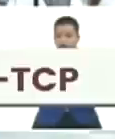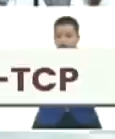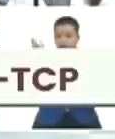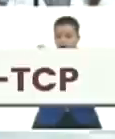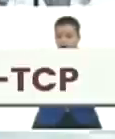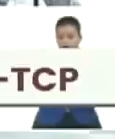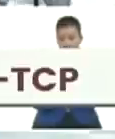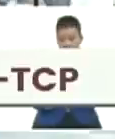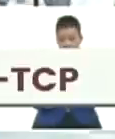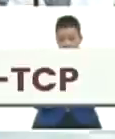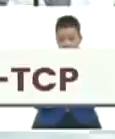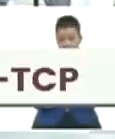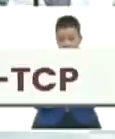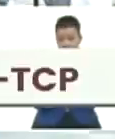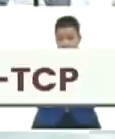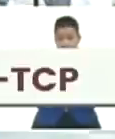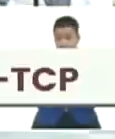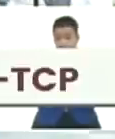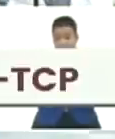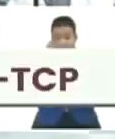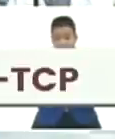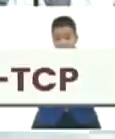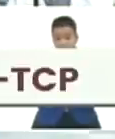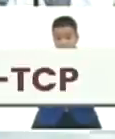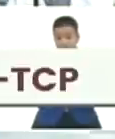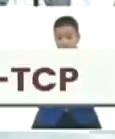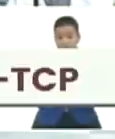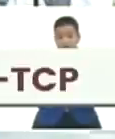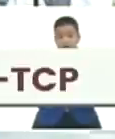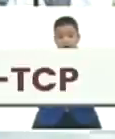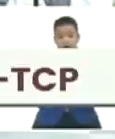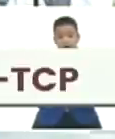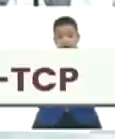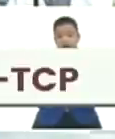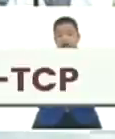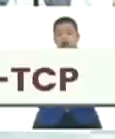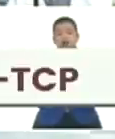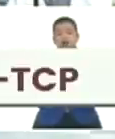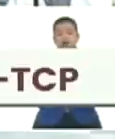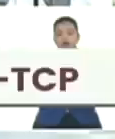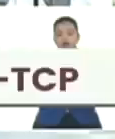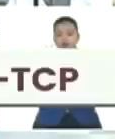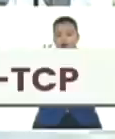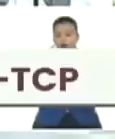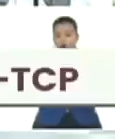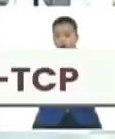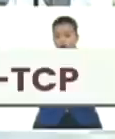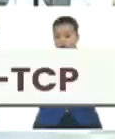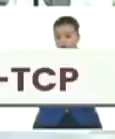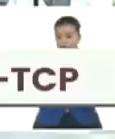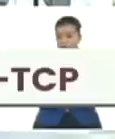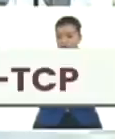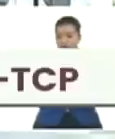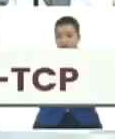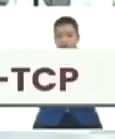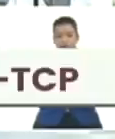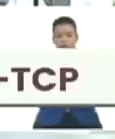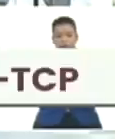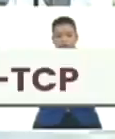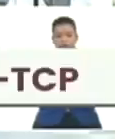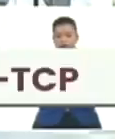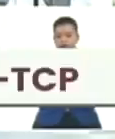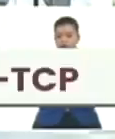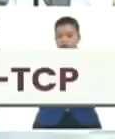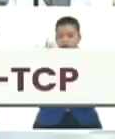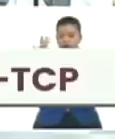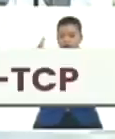liderados por Gregory Meck, presidente del Comité de Relaciones Exteriores de la Cámara de